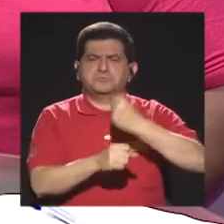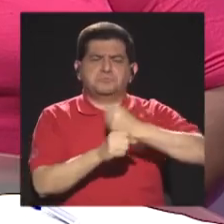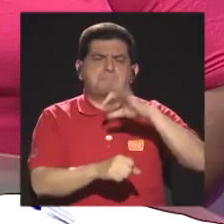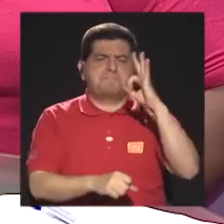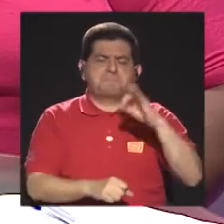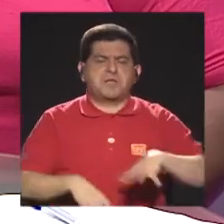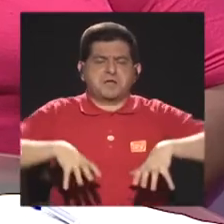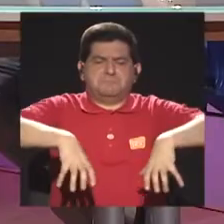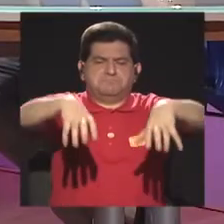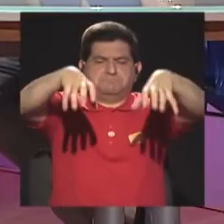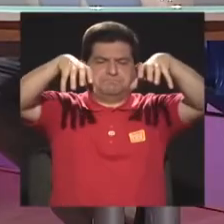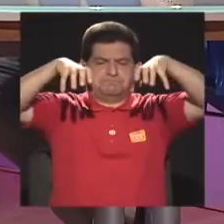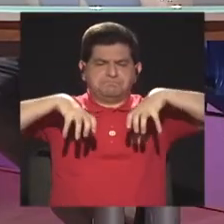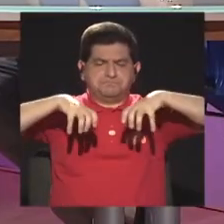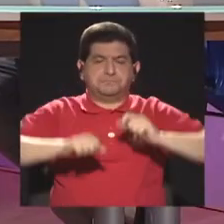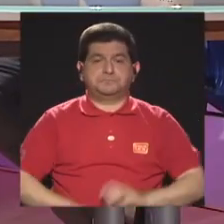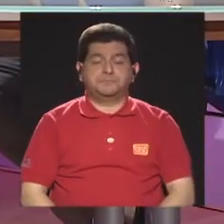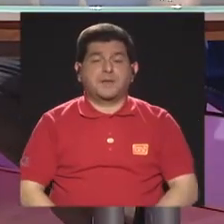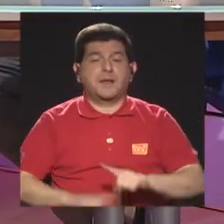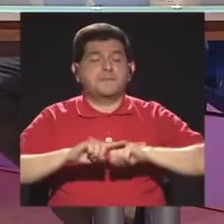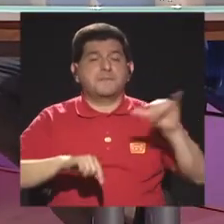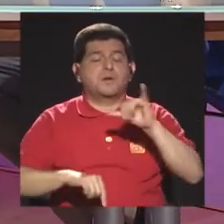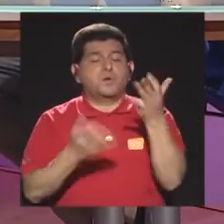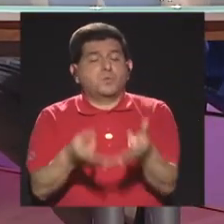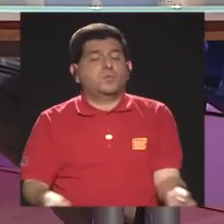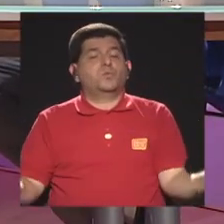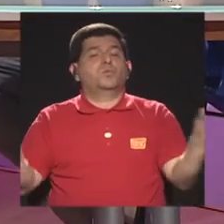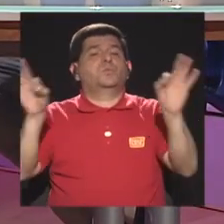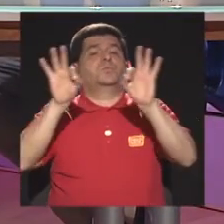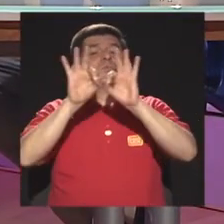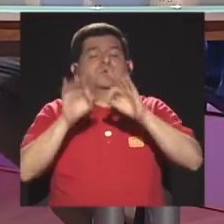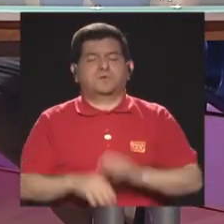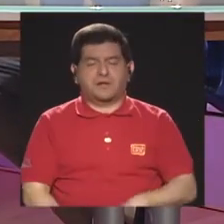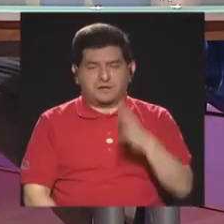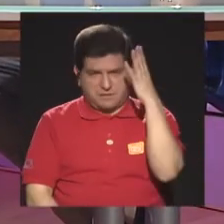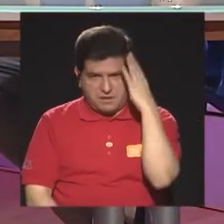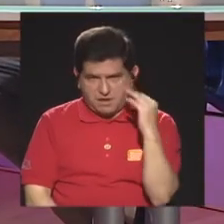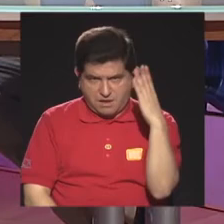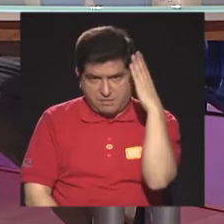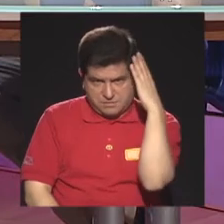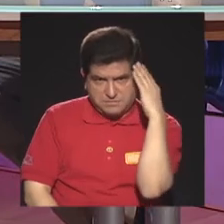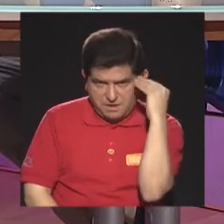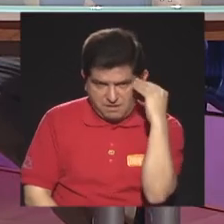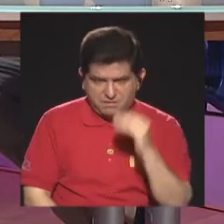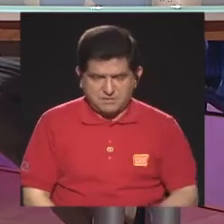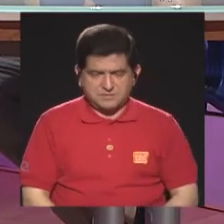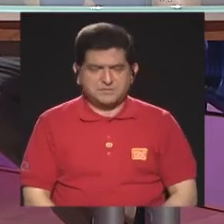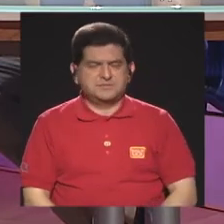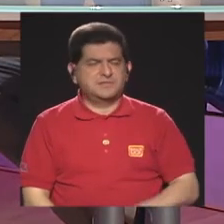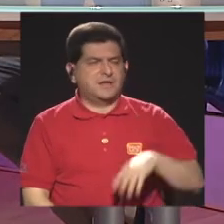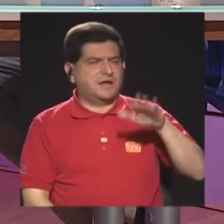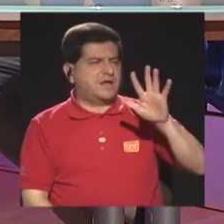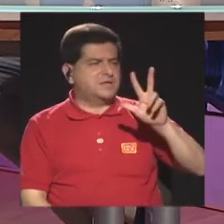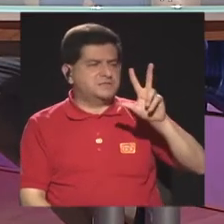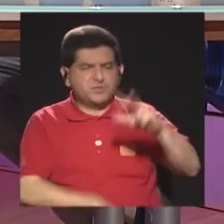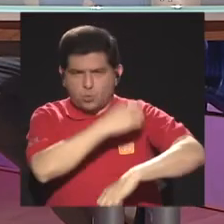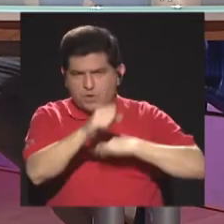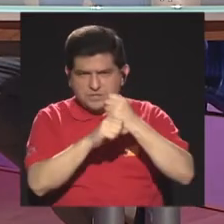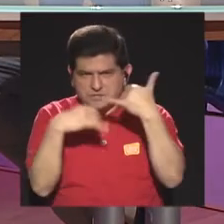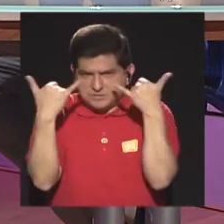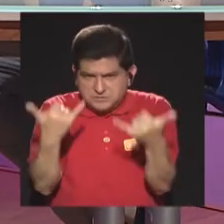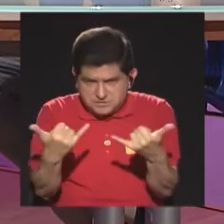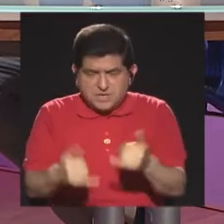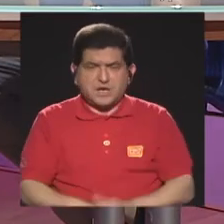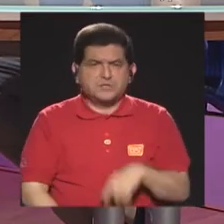que es la carga. Pero también algo muy importante, y es que la experiencia, digamos, en estos 53 años,